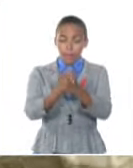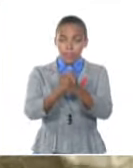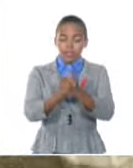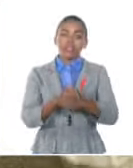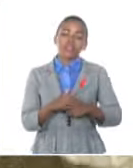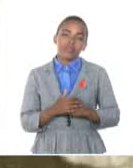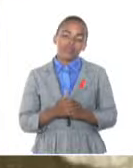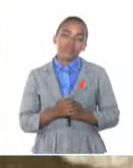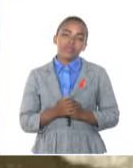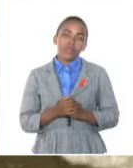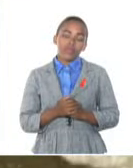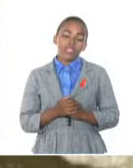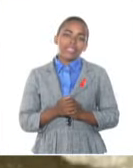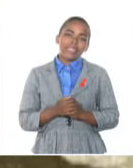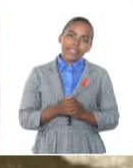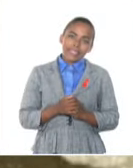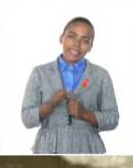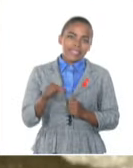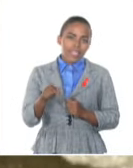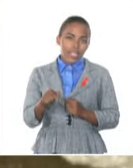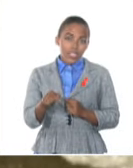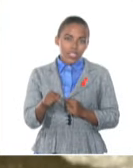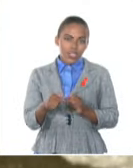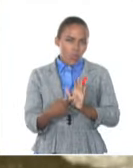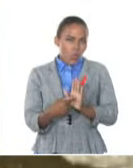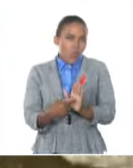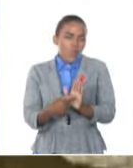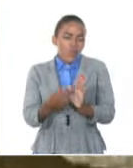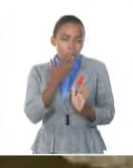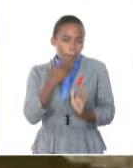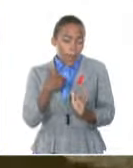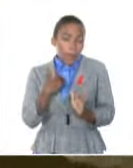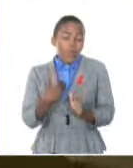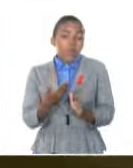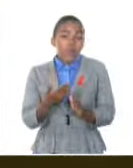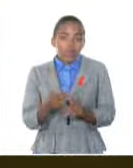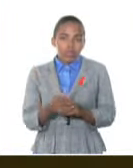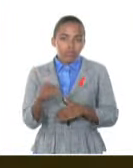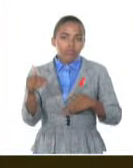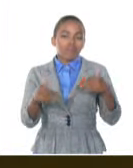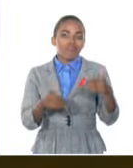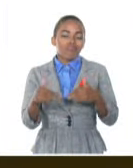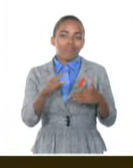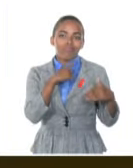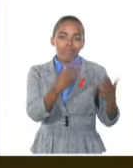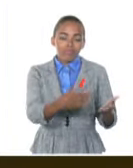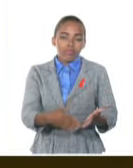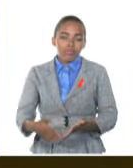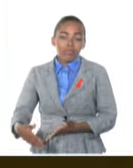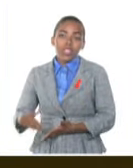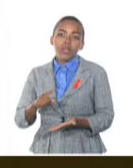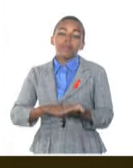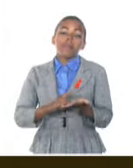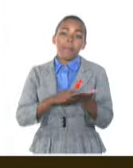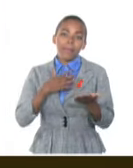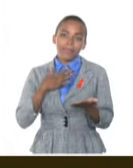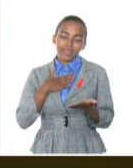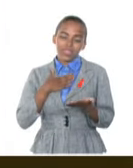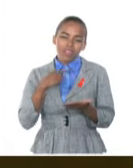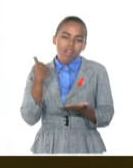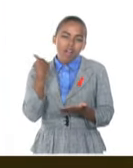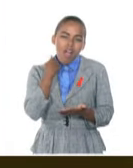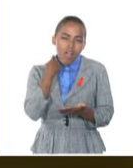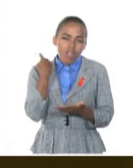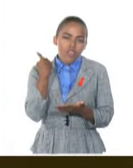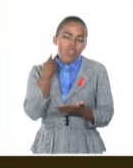hecho que corroboró esto definitivamente es la presencia de él en el entierro de mi papá. Después de tantos y tantos años de haber